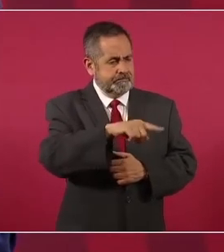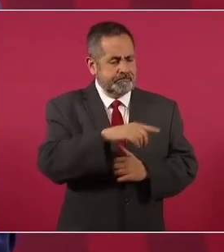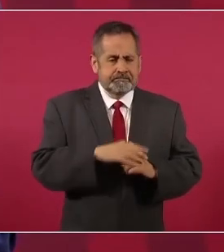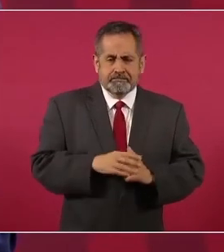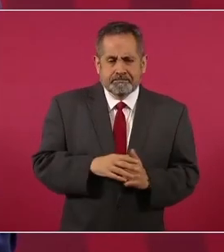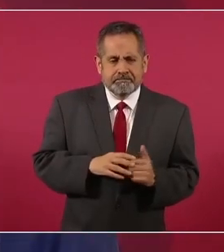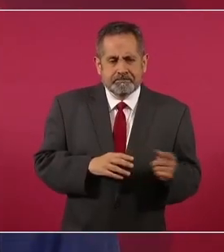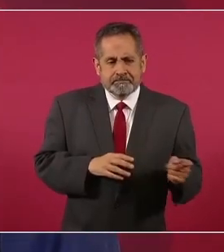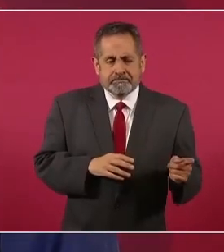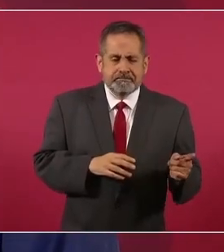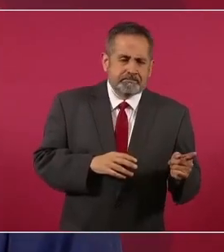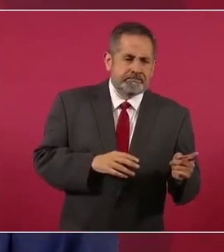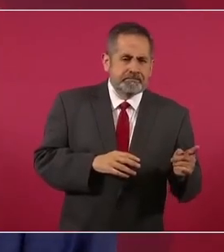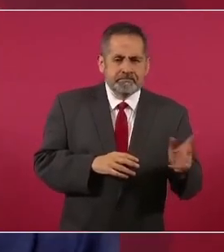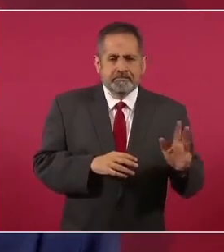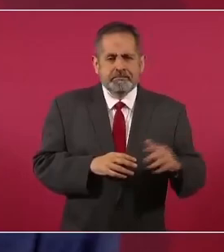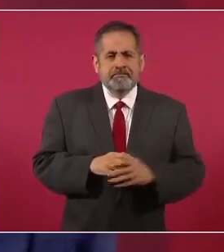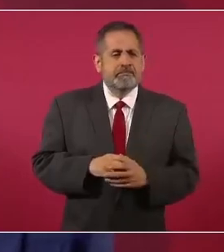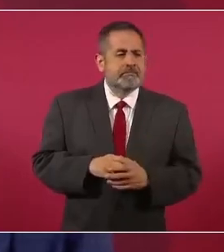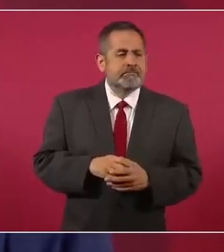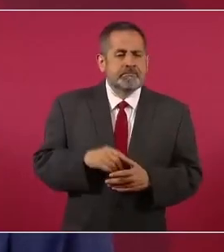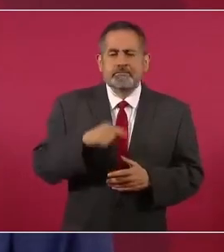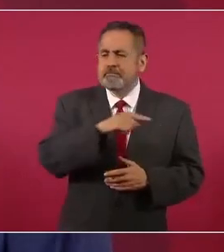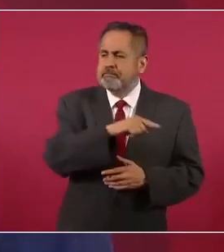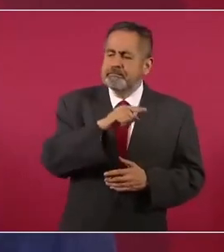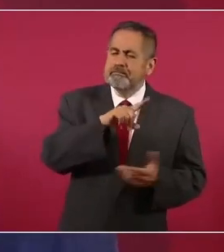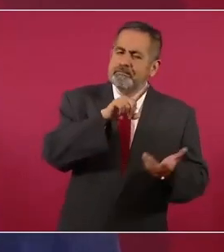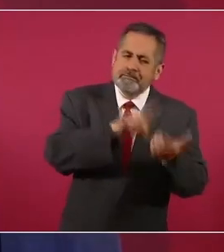excusa, una bandera,